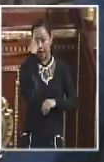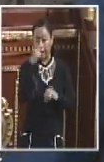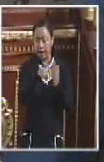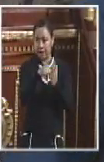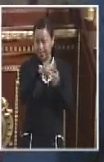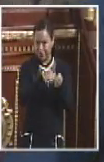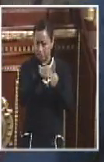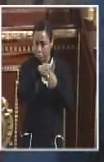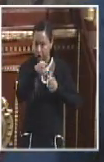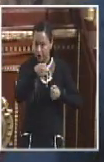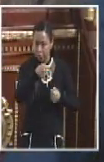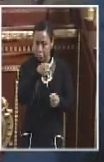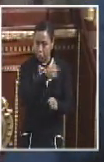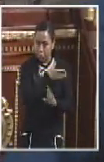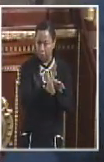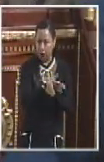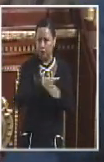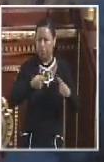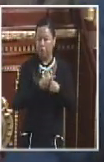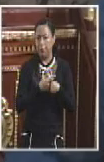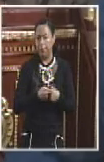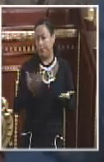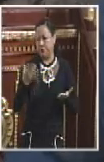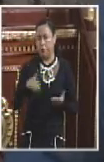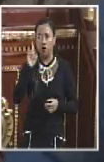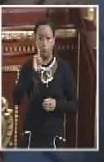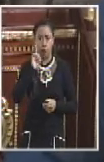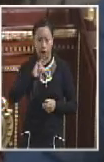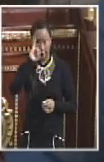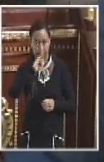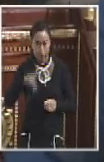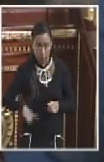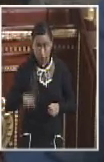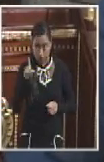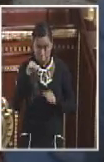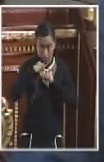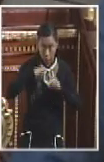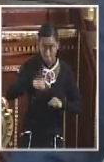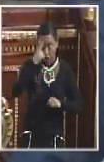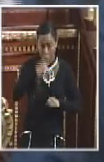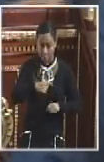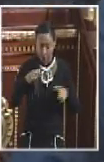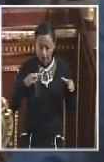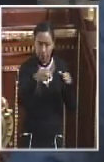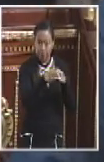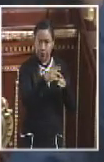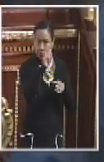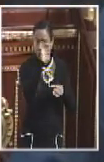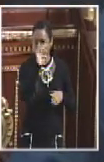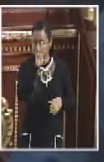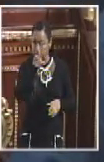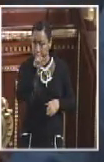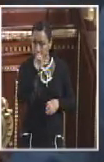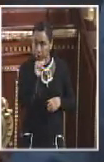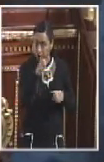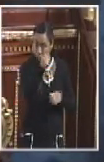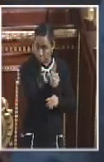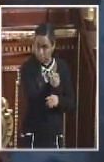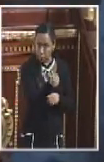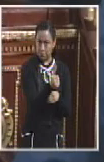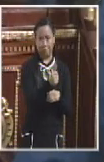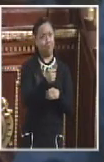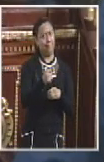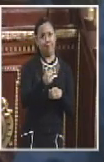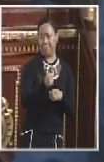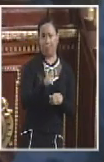gobierno no tiene facultades para mandar una terna. Tiene que enviarnos a una persona para